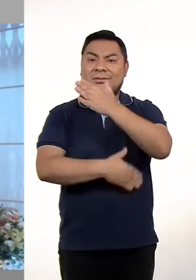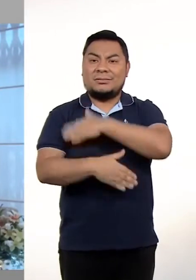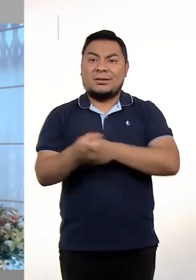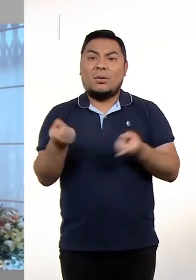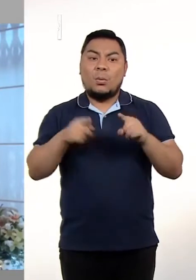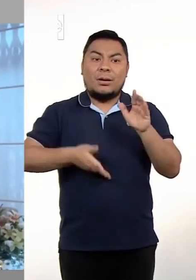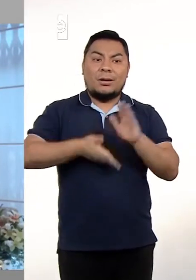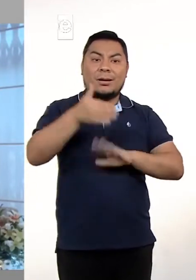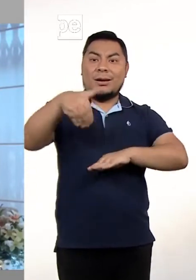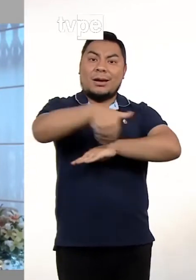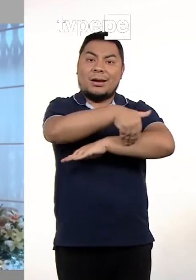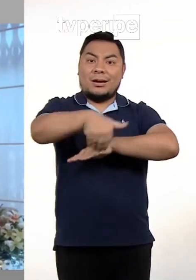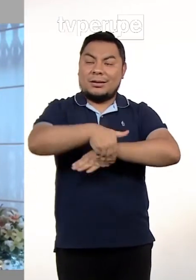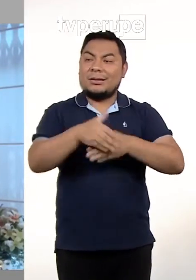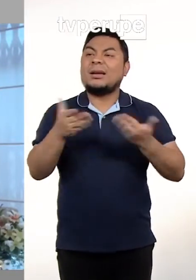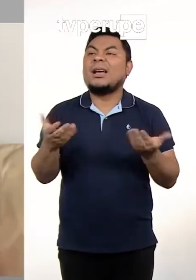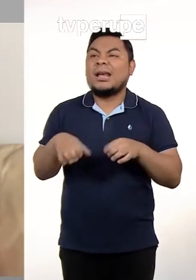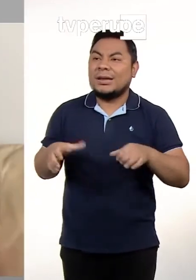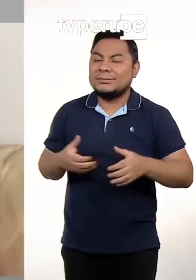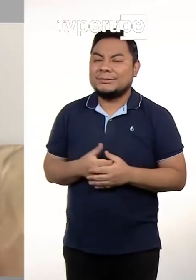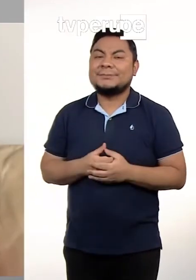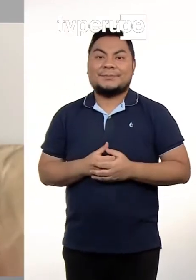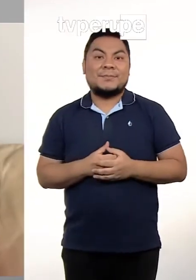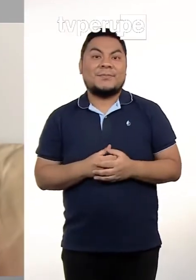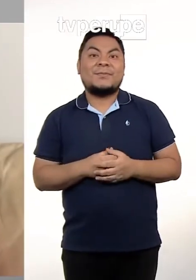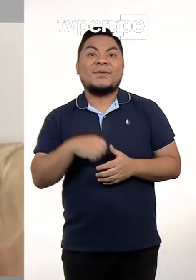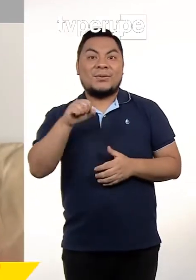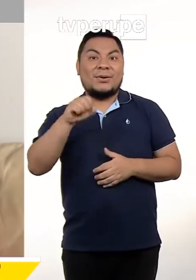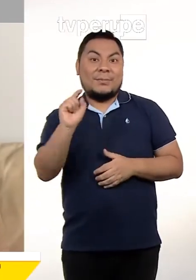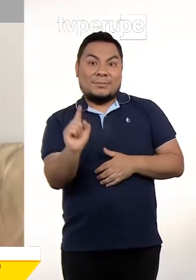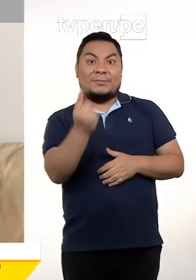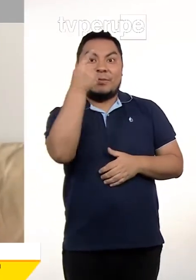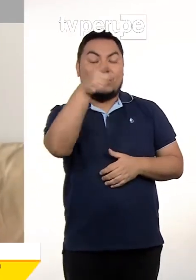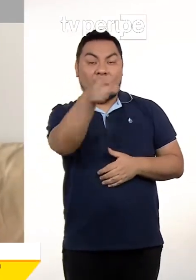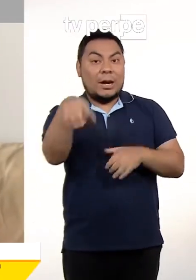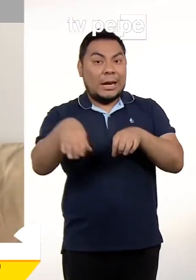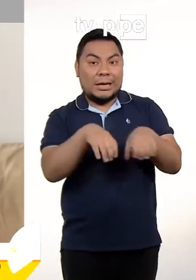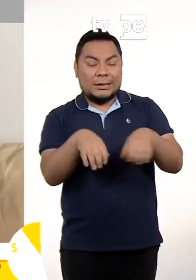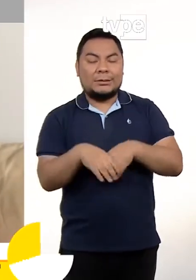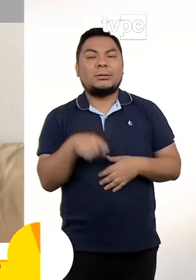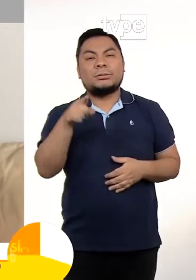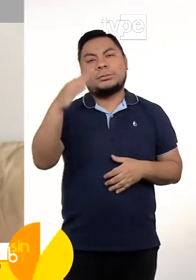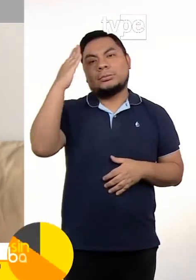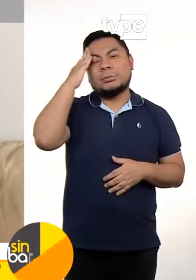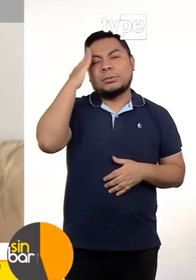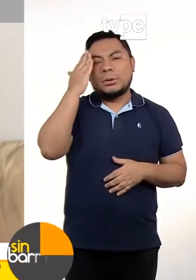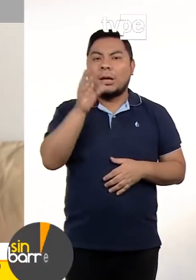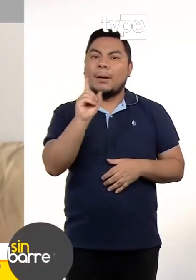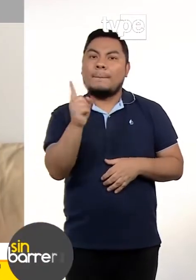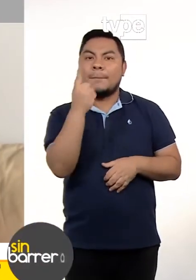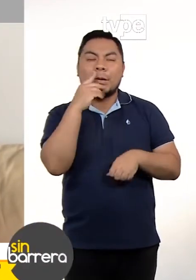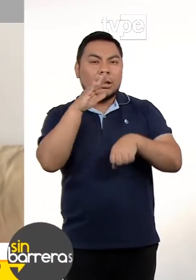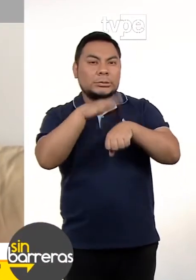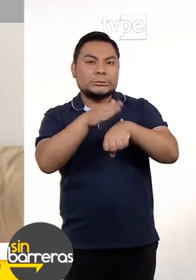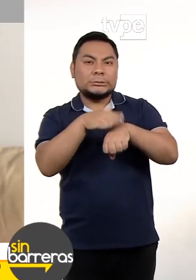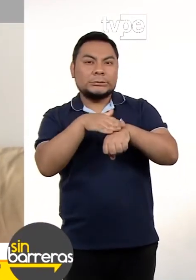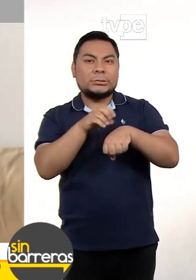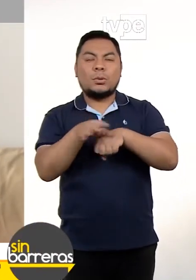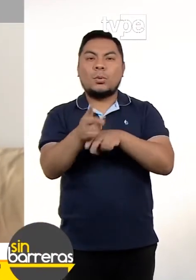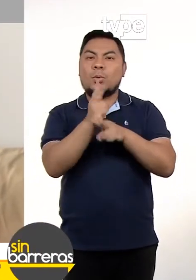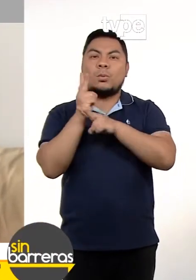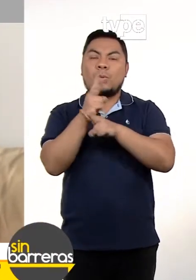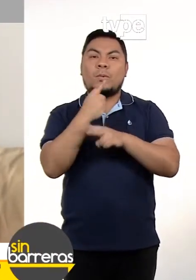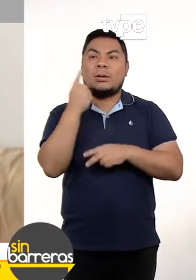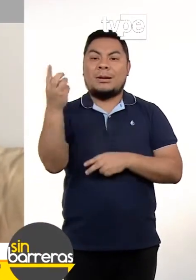discapacidad al salir a la calle? Lo primero que tenemos que hacer es tomar en cuenta la alerta